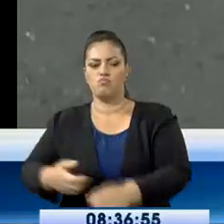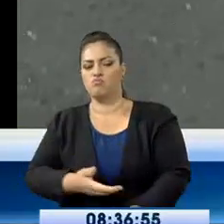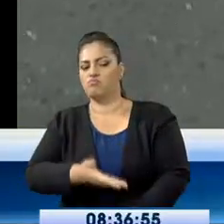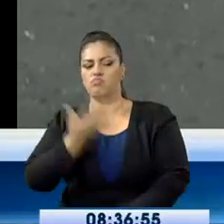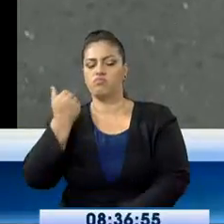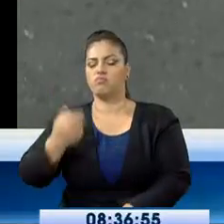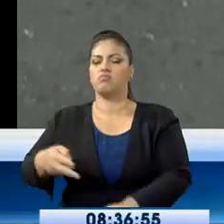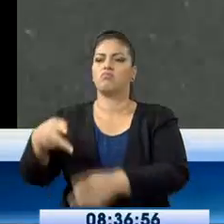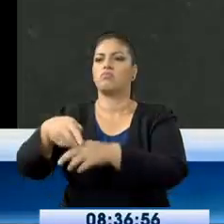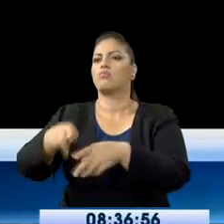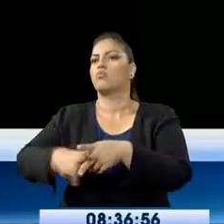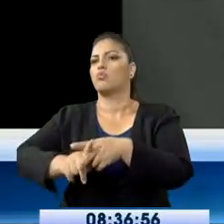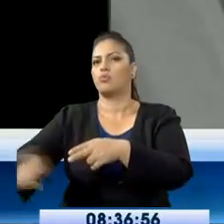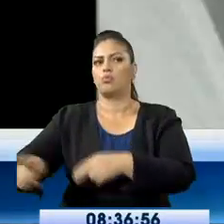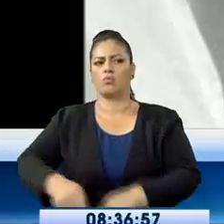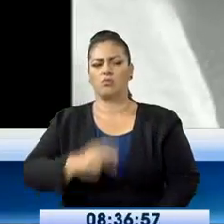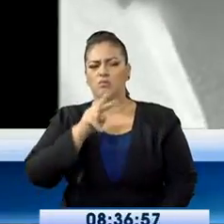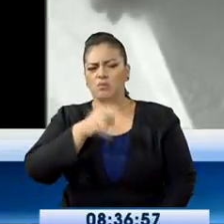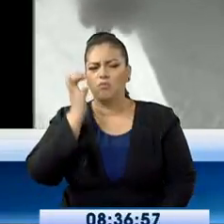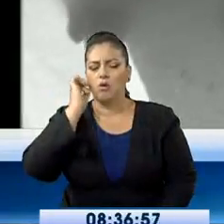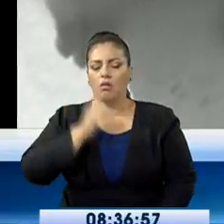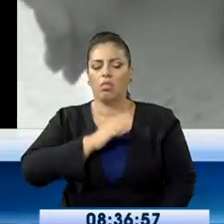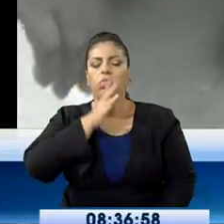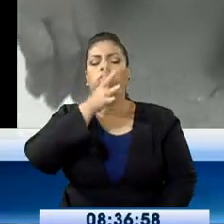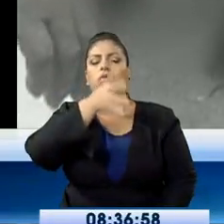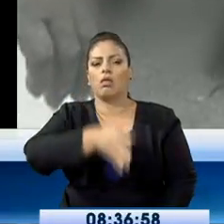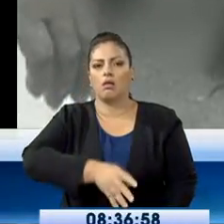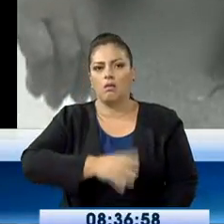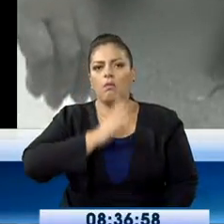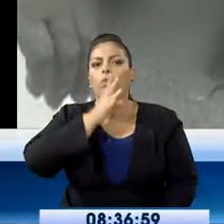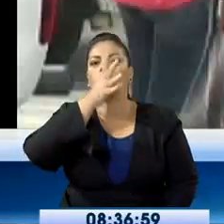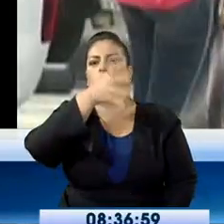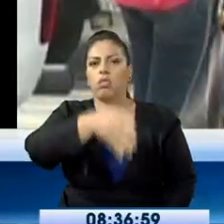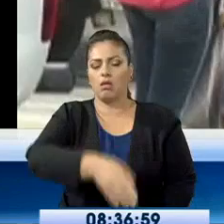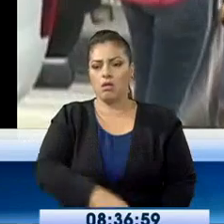derramaba demasiada sangre. La mujer de solo 23 años